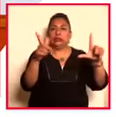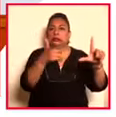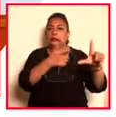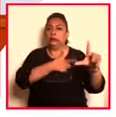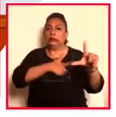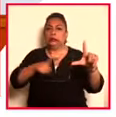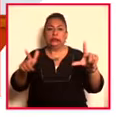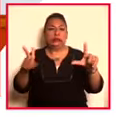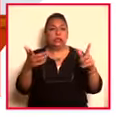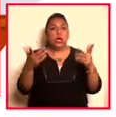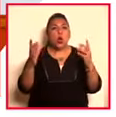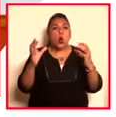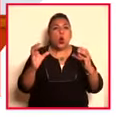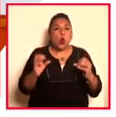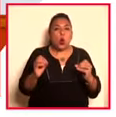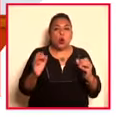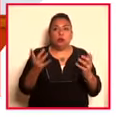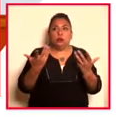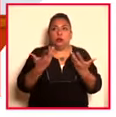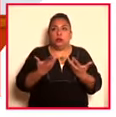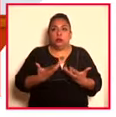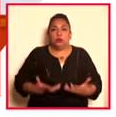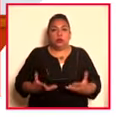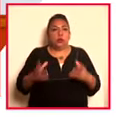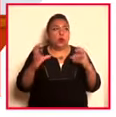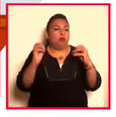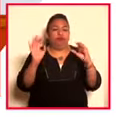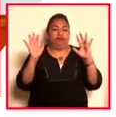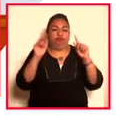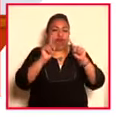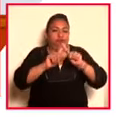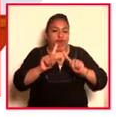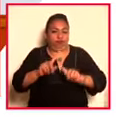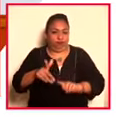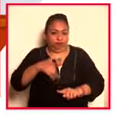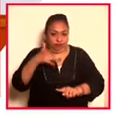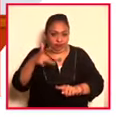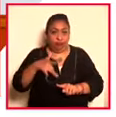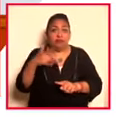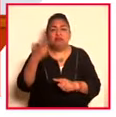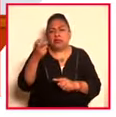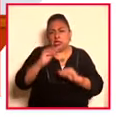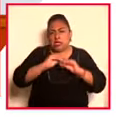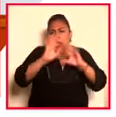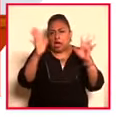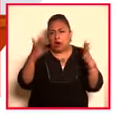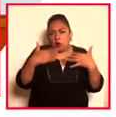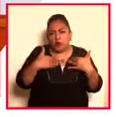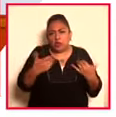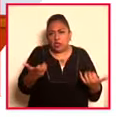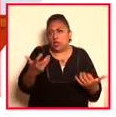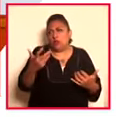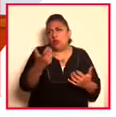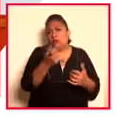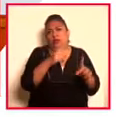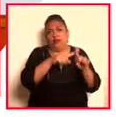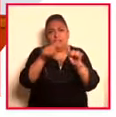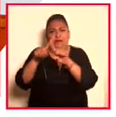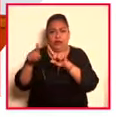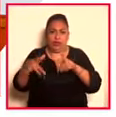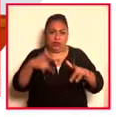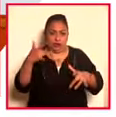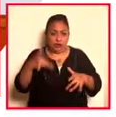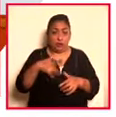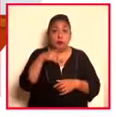o nos asusta o etcétera. Entonces es lógico que provoque estas reacciones. La historia